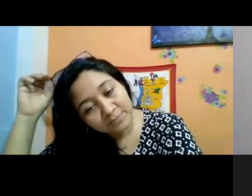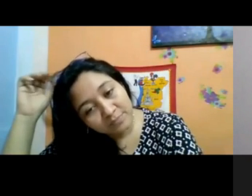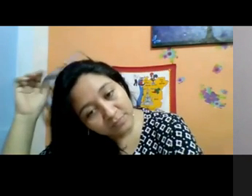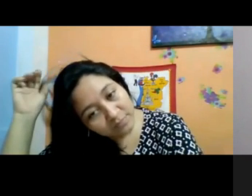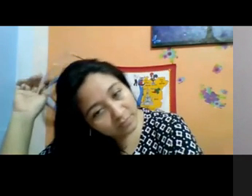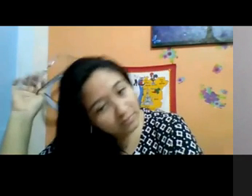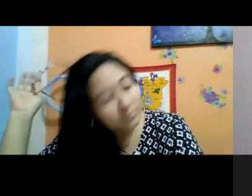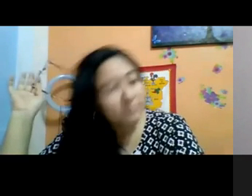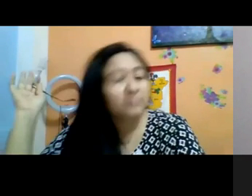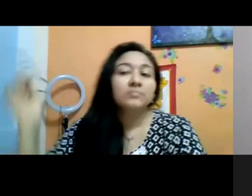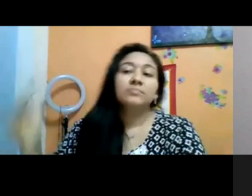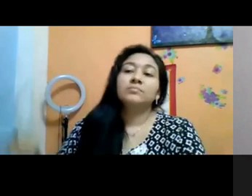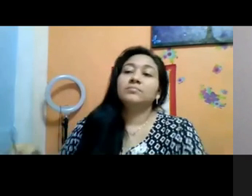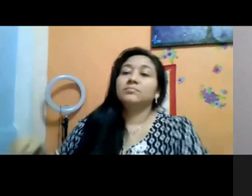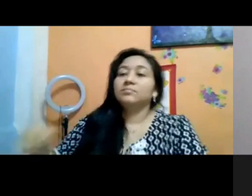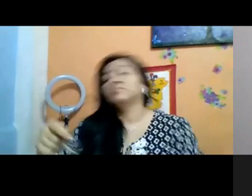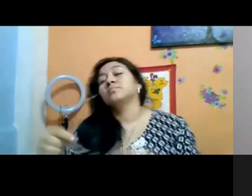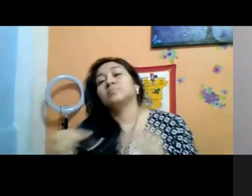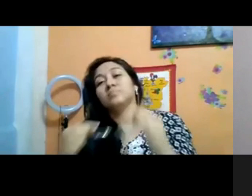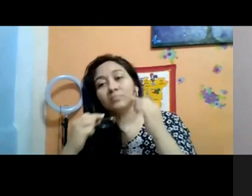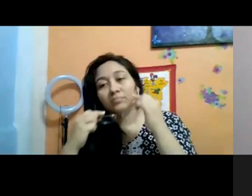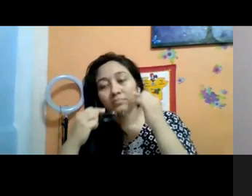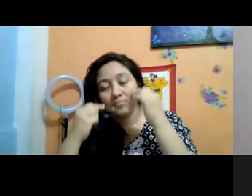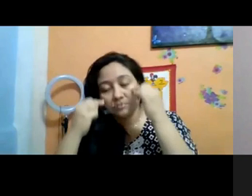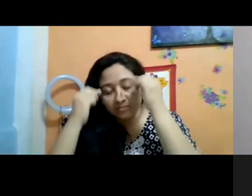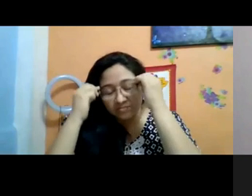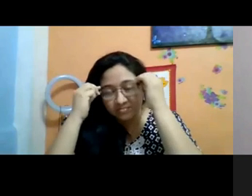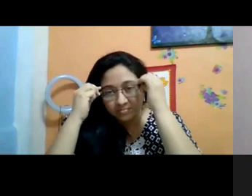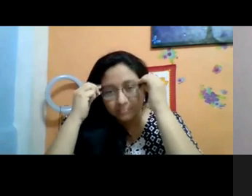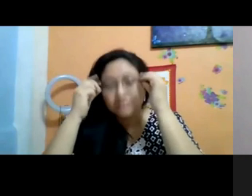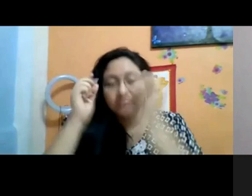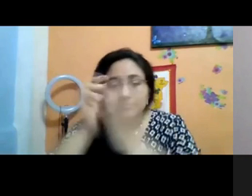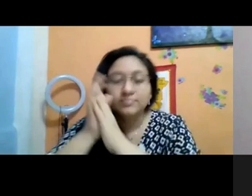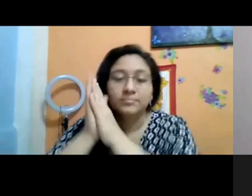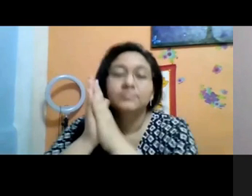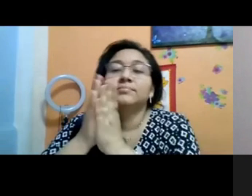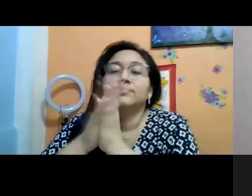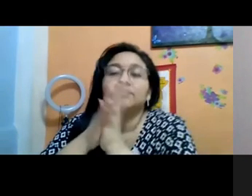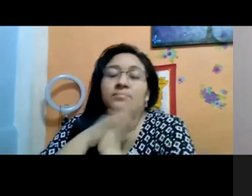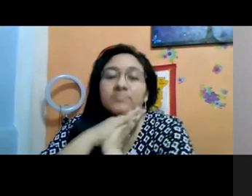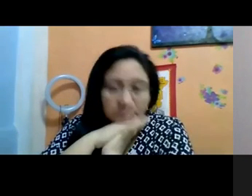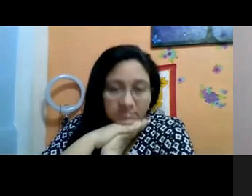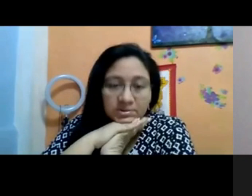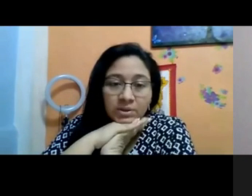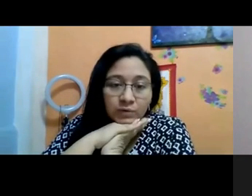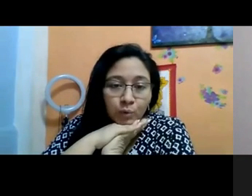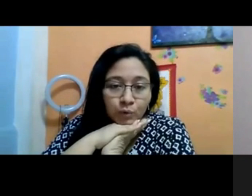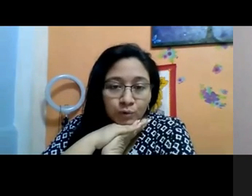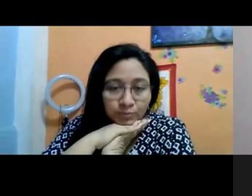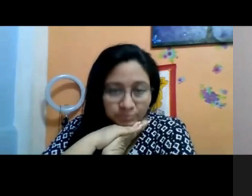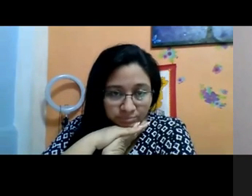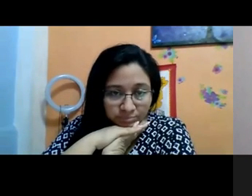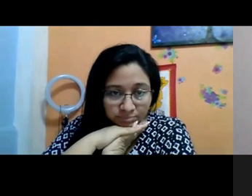Cualquier cosa que necesite, estamos a las órdenes. Bueno, chicos, que tengan una buena noche.